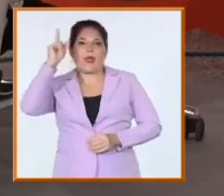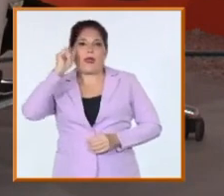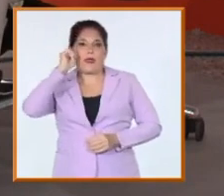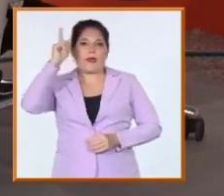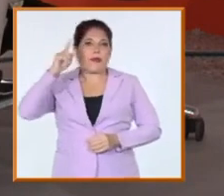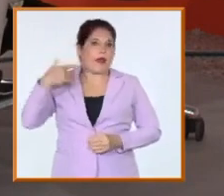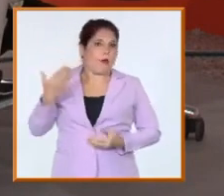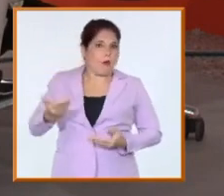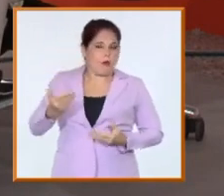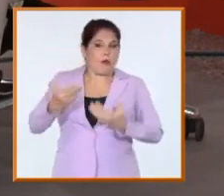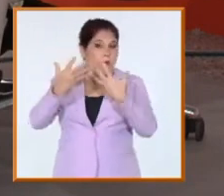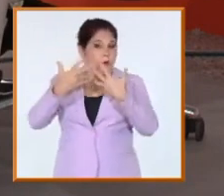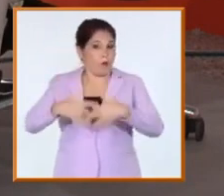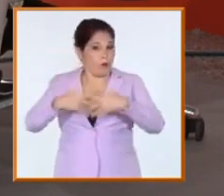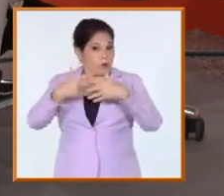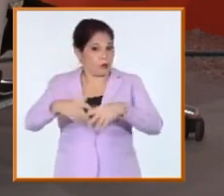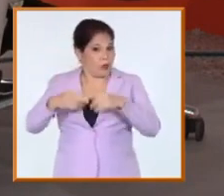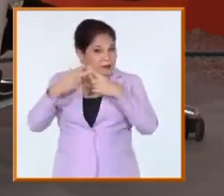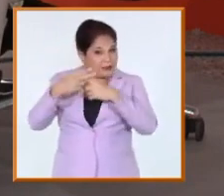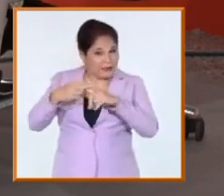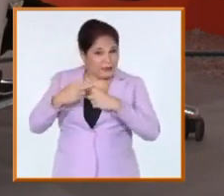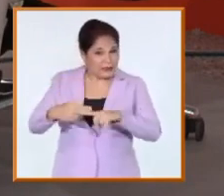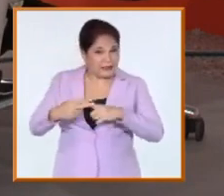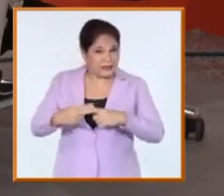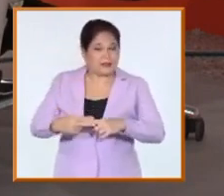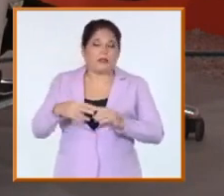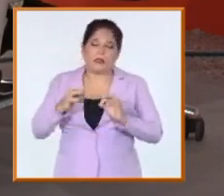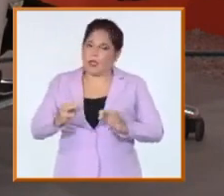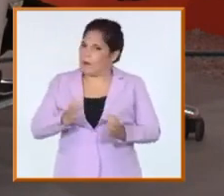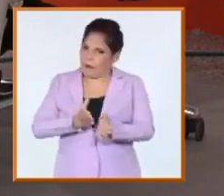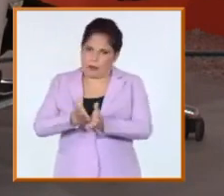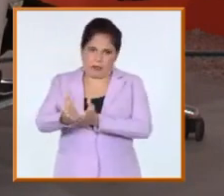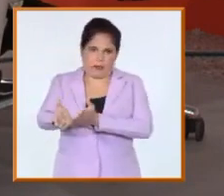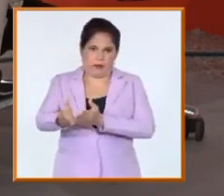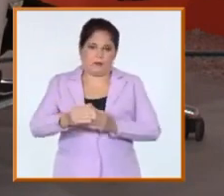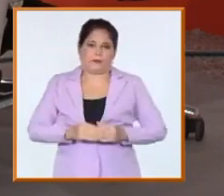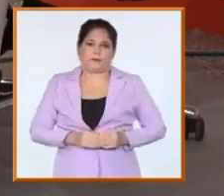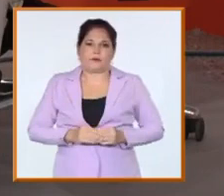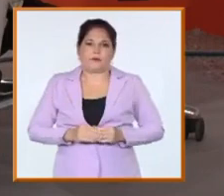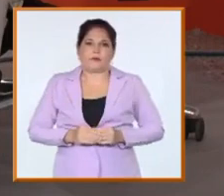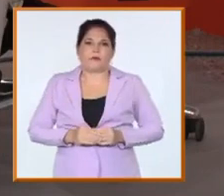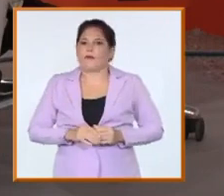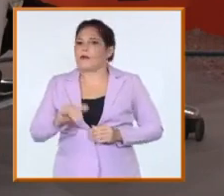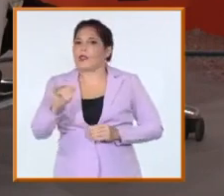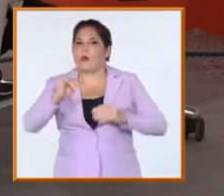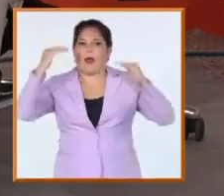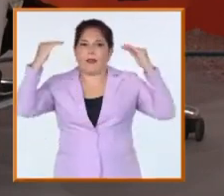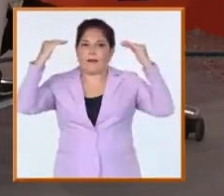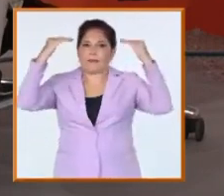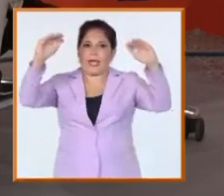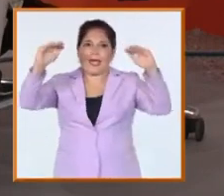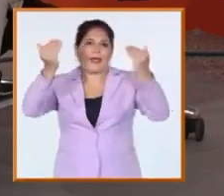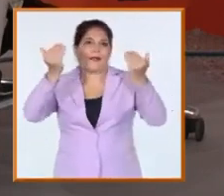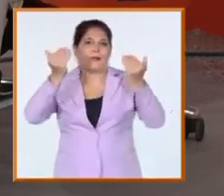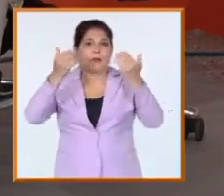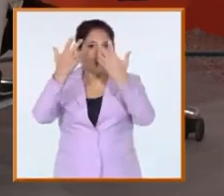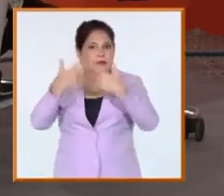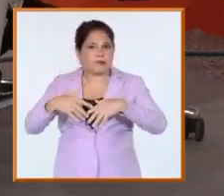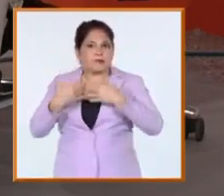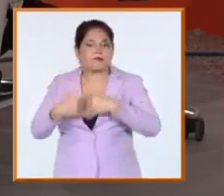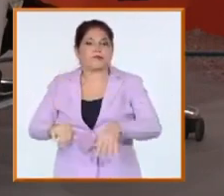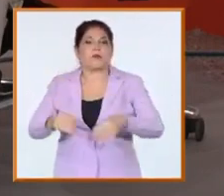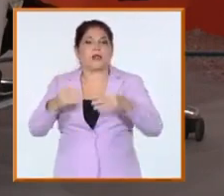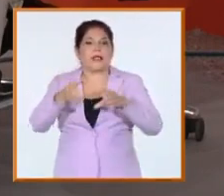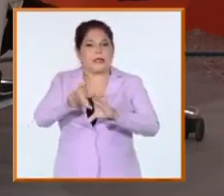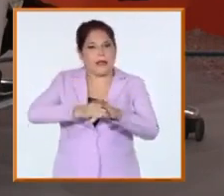de sostener el plantel Industrial que tenemos que lo es en todo es en el prefabricado en la industria de la parte de